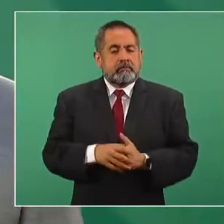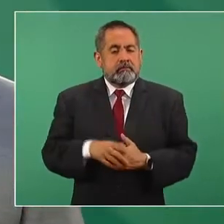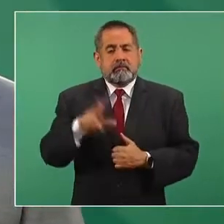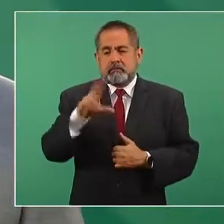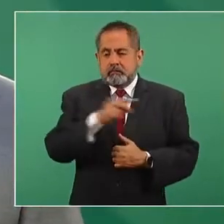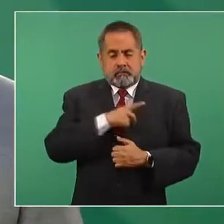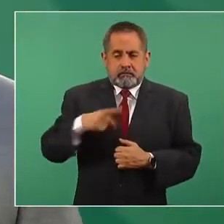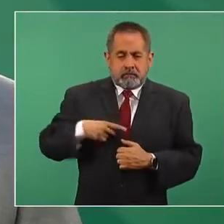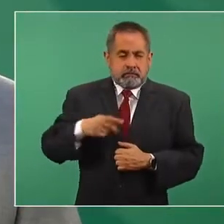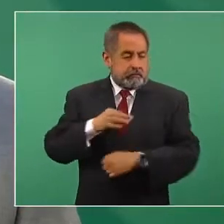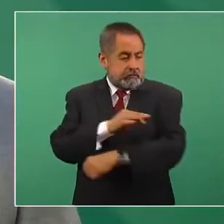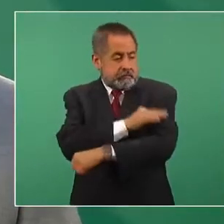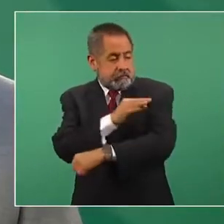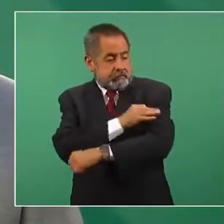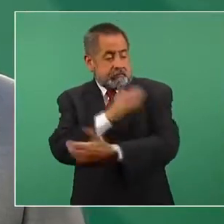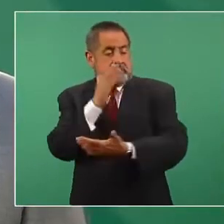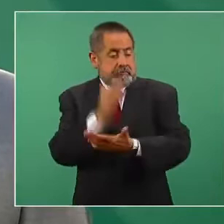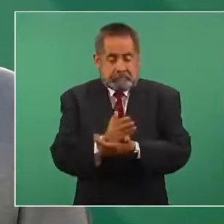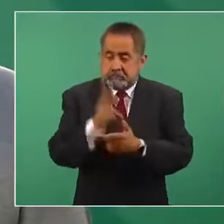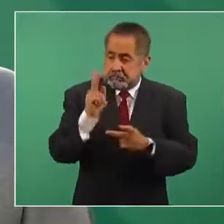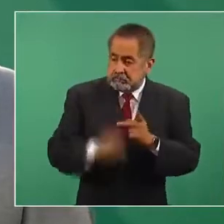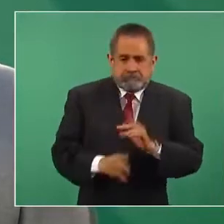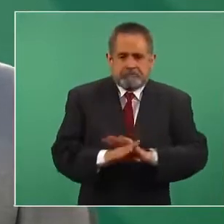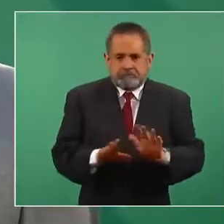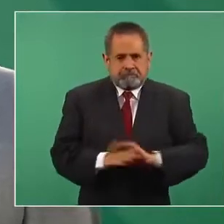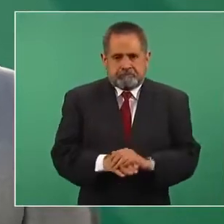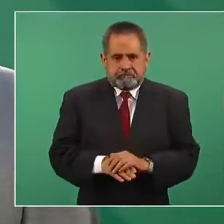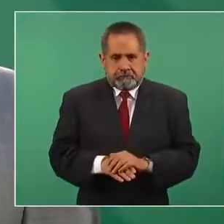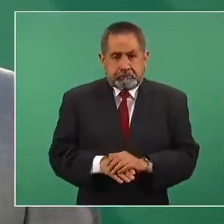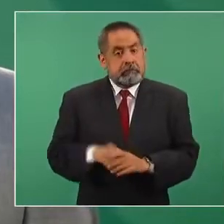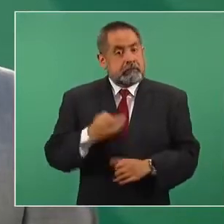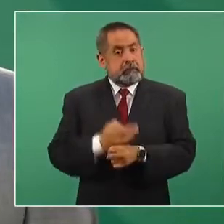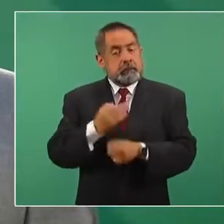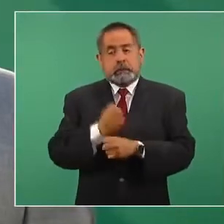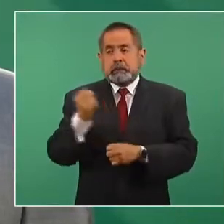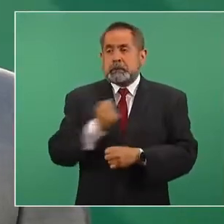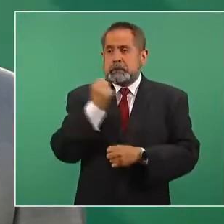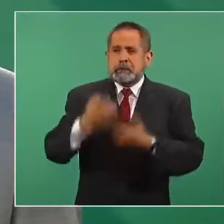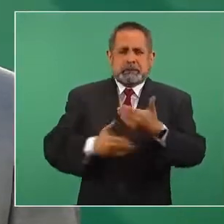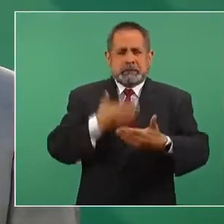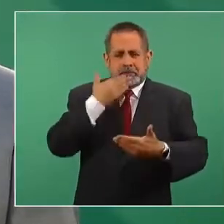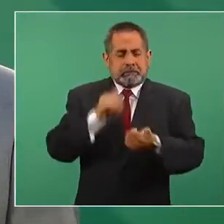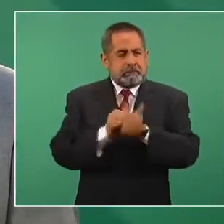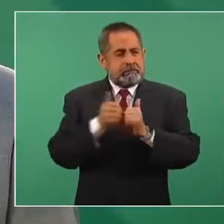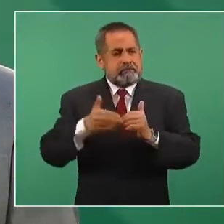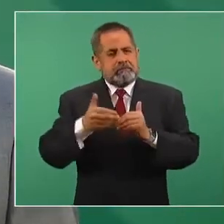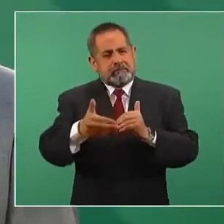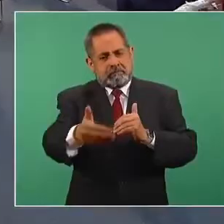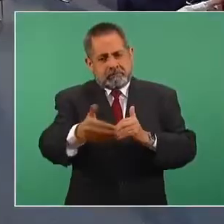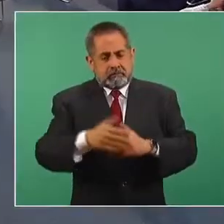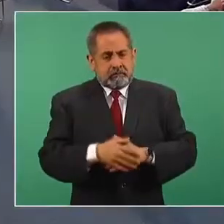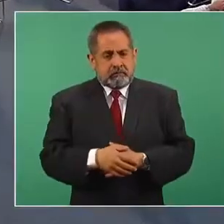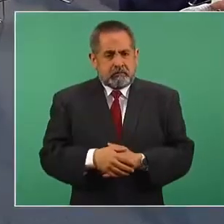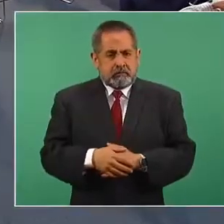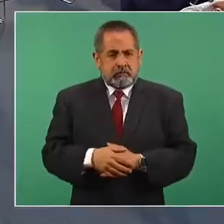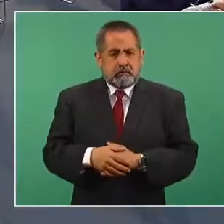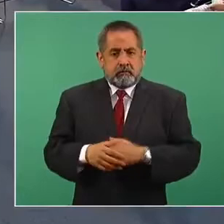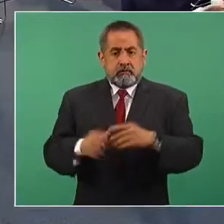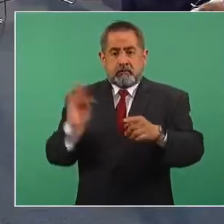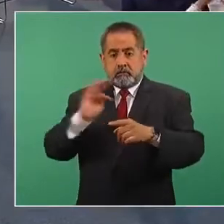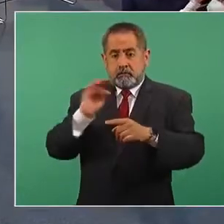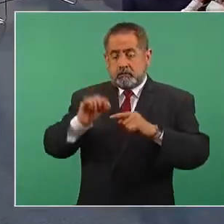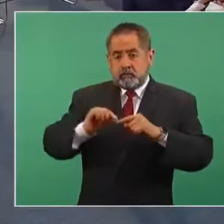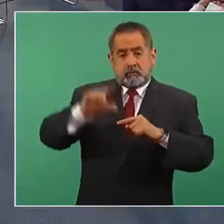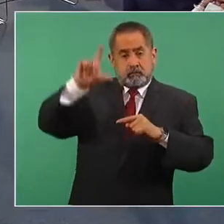se detenga la vacunación y afortunadamente va bien. ¿Y podría haber otro pico, presidente, por lo que decía ahorita? Sí, de que